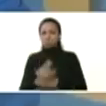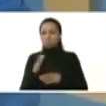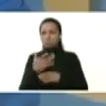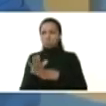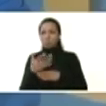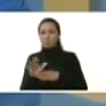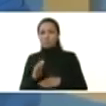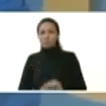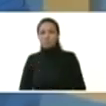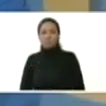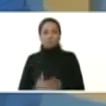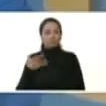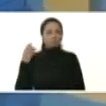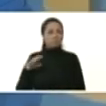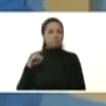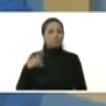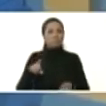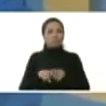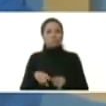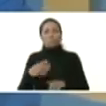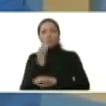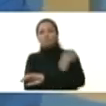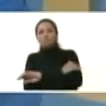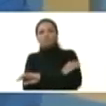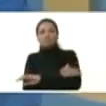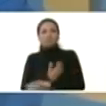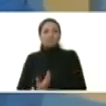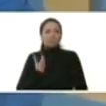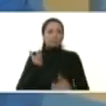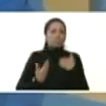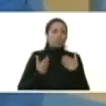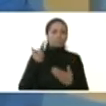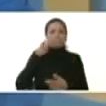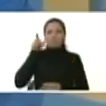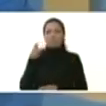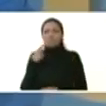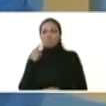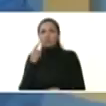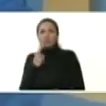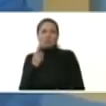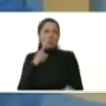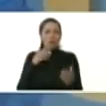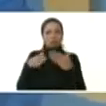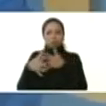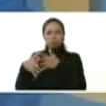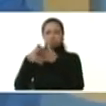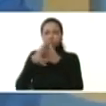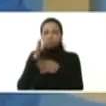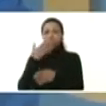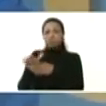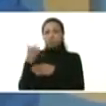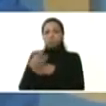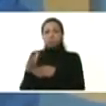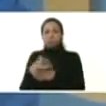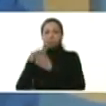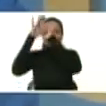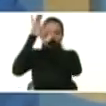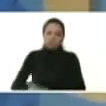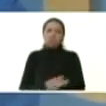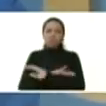Le arda a los escuálidos, a los amargados, a los pavosos, a los pitiyanquis. ¡Tan